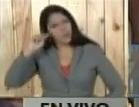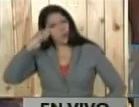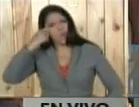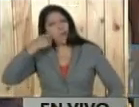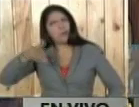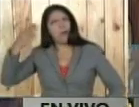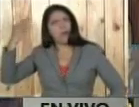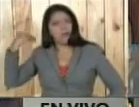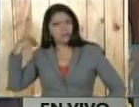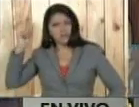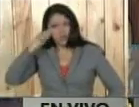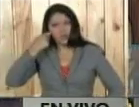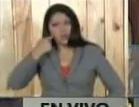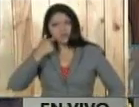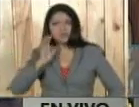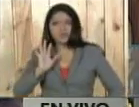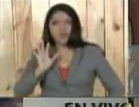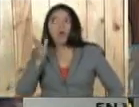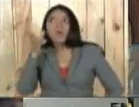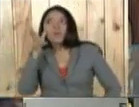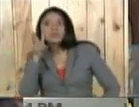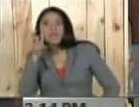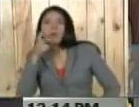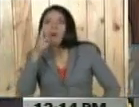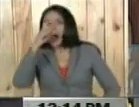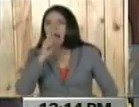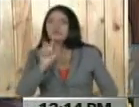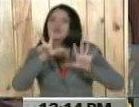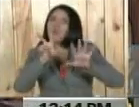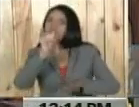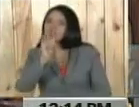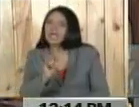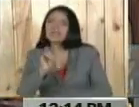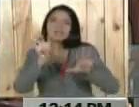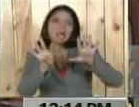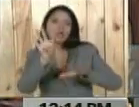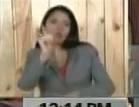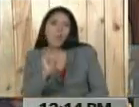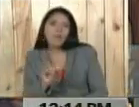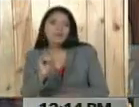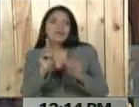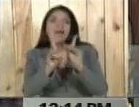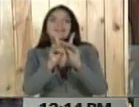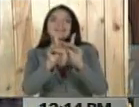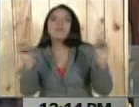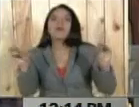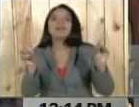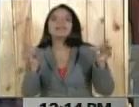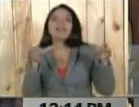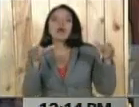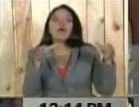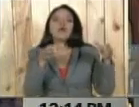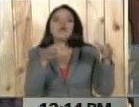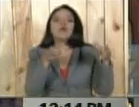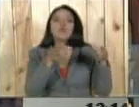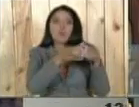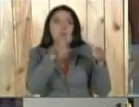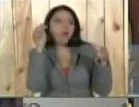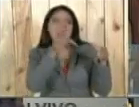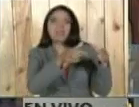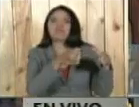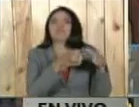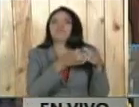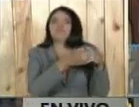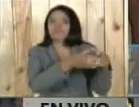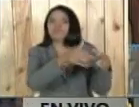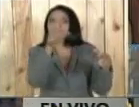generación, escuchábamos en los 80, 90, no, la democracia representativa, era la democracia de las